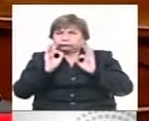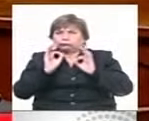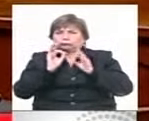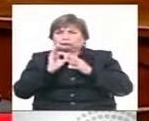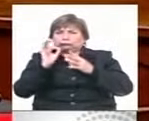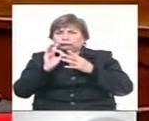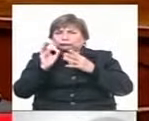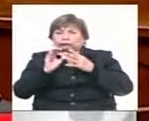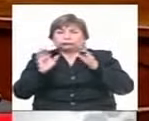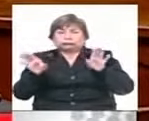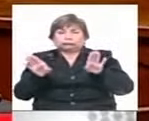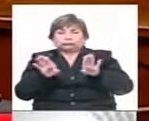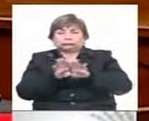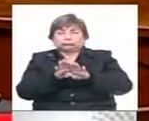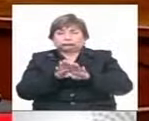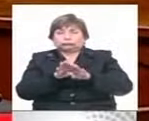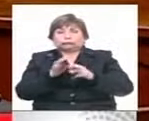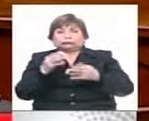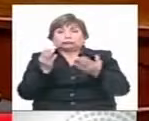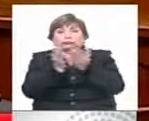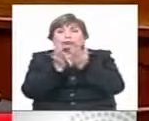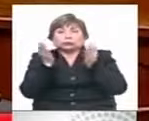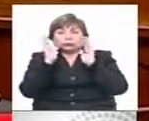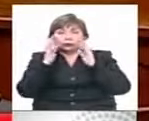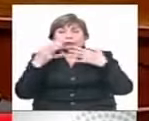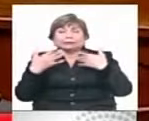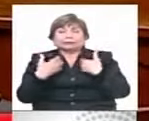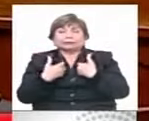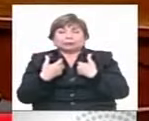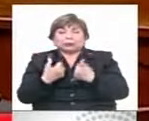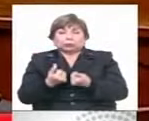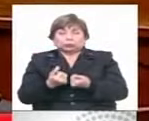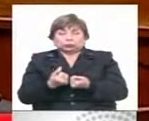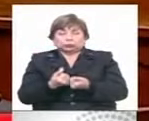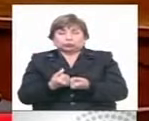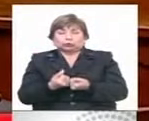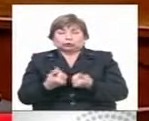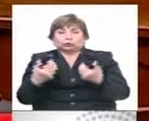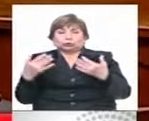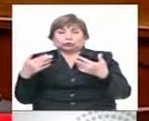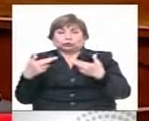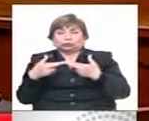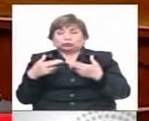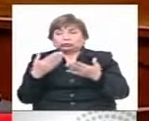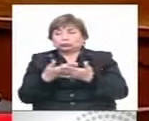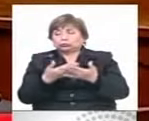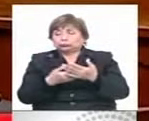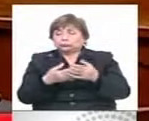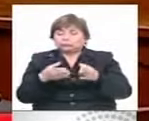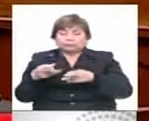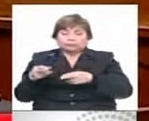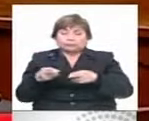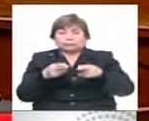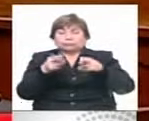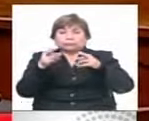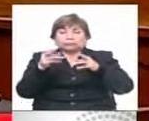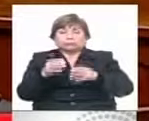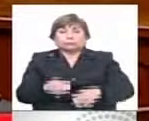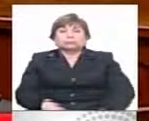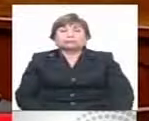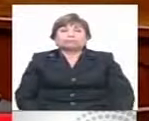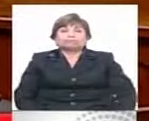a cerrar brechas en los sectores de educación y salud, a incrementar conectividad con inversiones en caminos rurales y